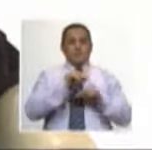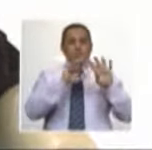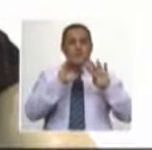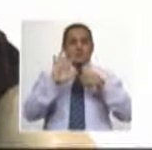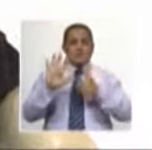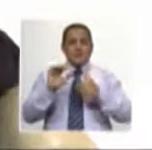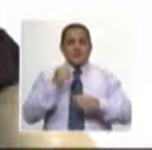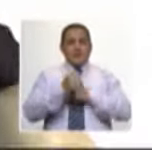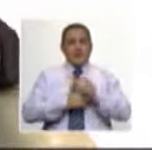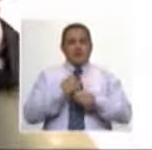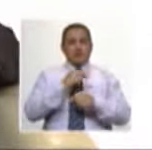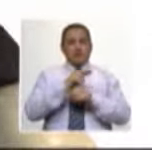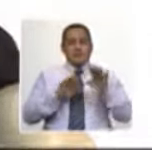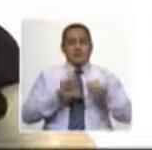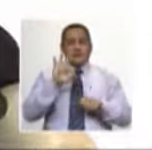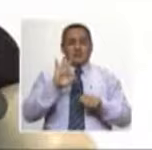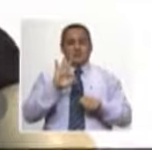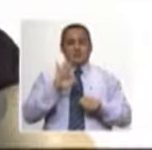1996 y 2013, es decir,